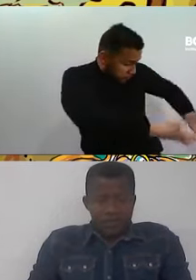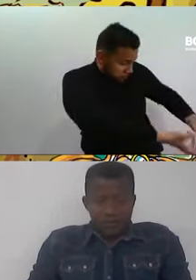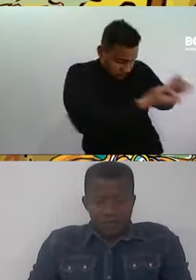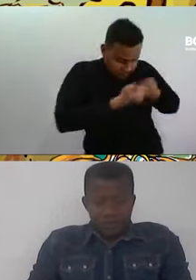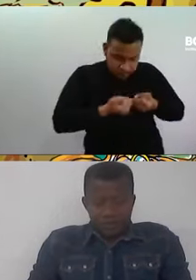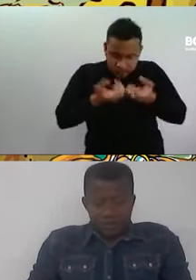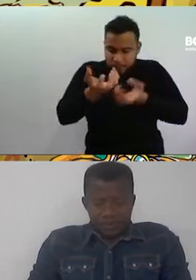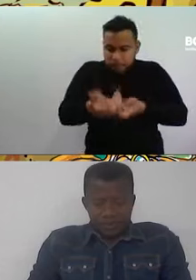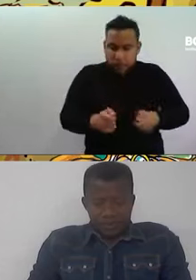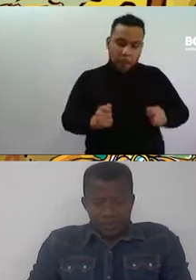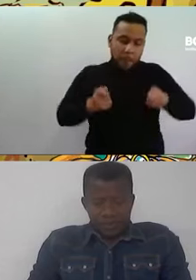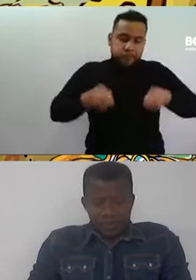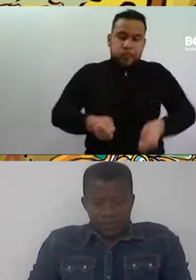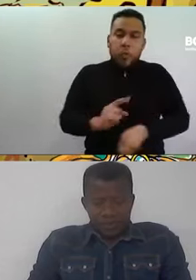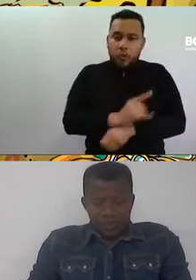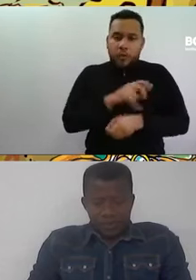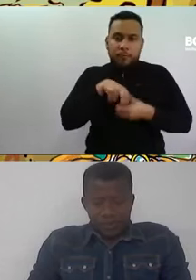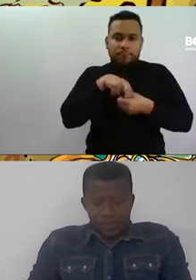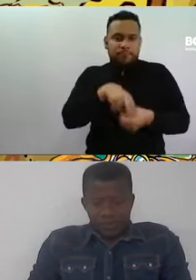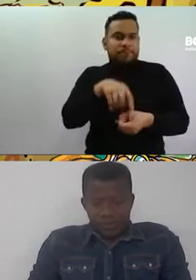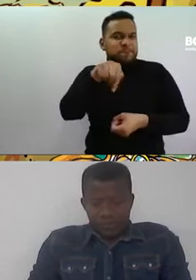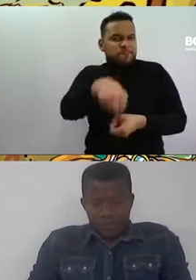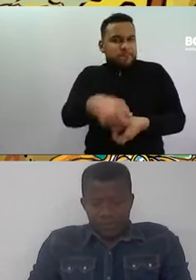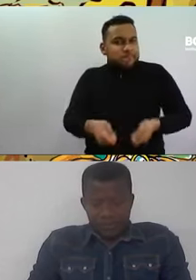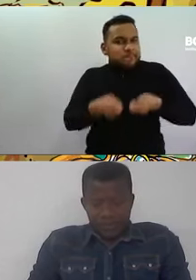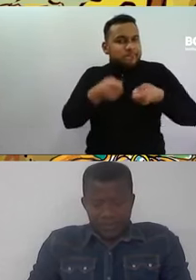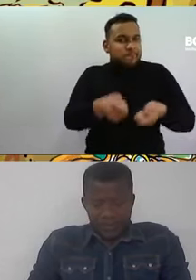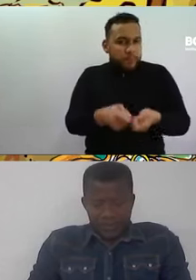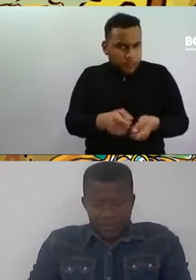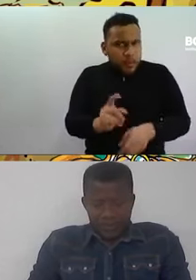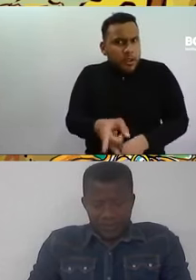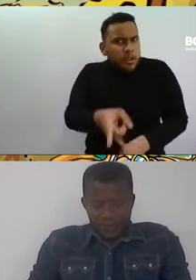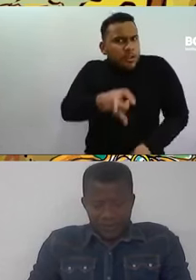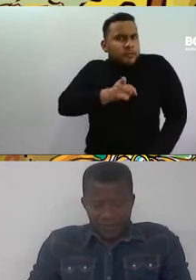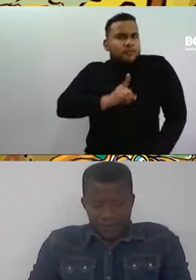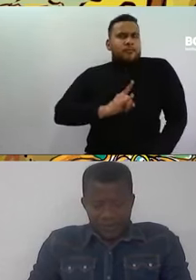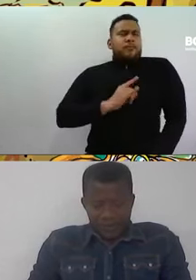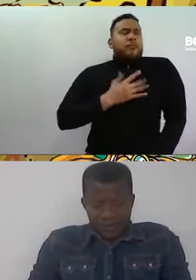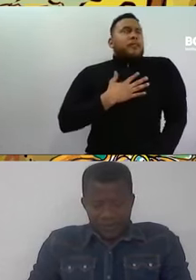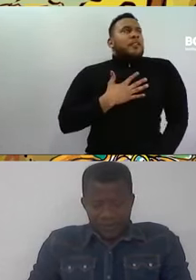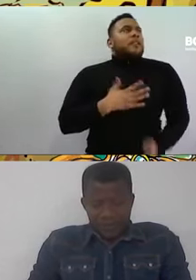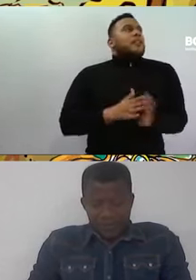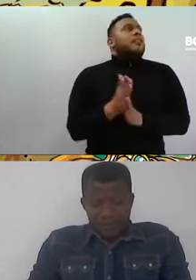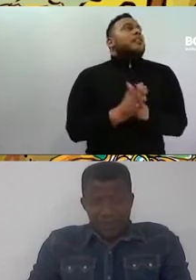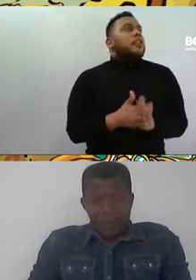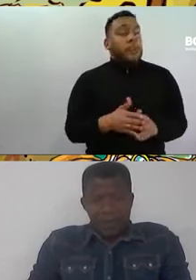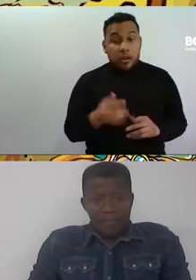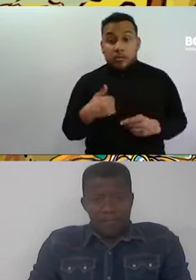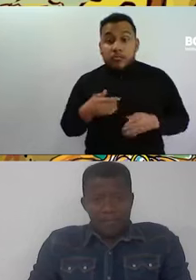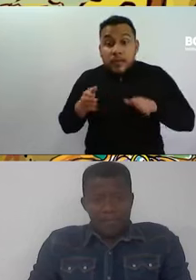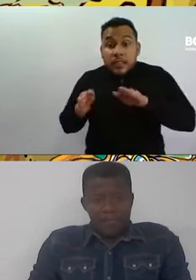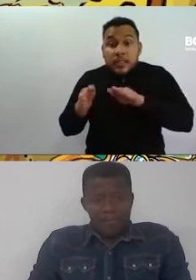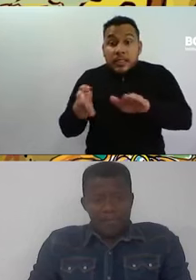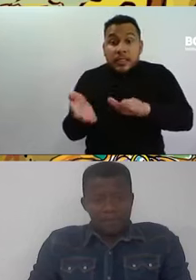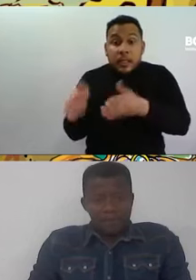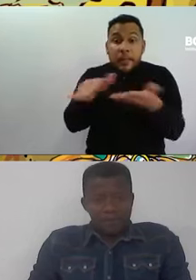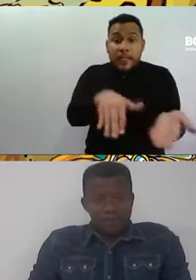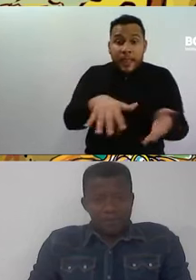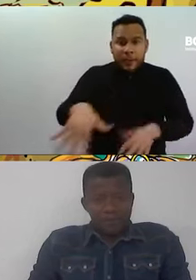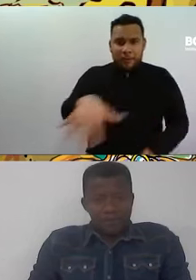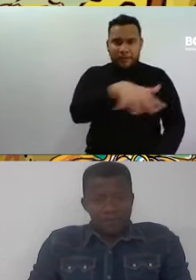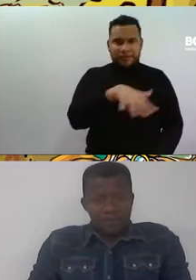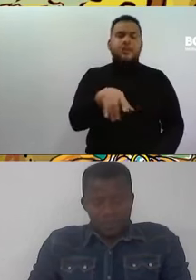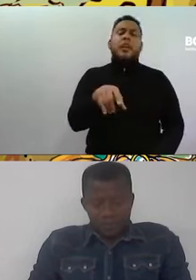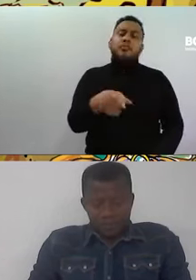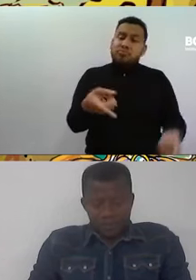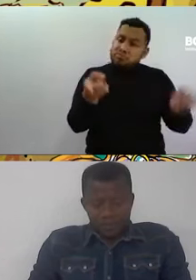eso? Ay, dirá, ¿cómo motivarte? ¿Cómo que me motiva el cementerio? Sí, claro, porque ahí está la